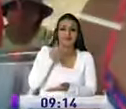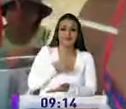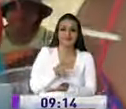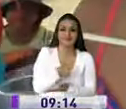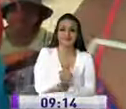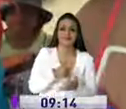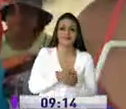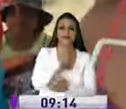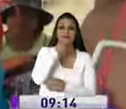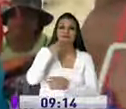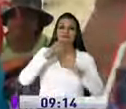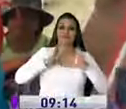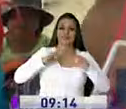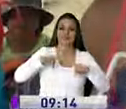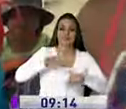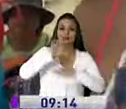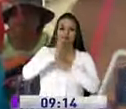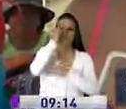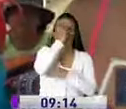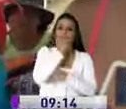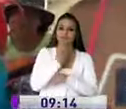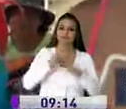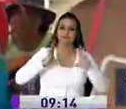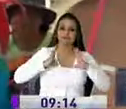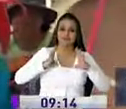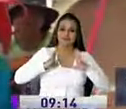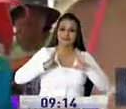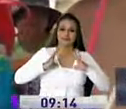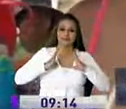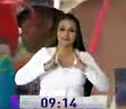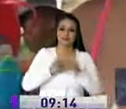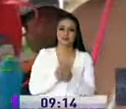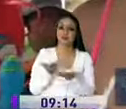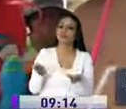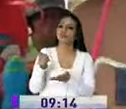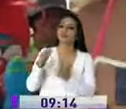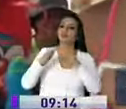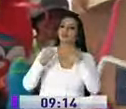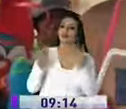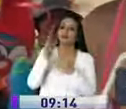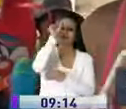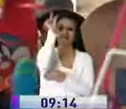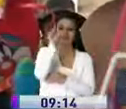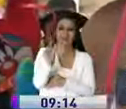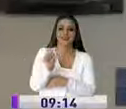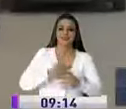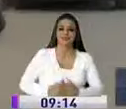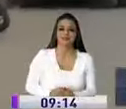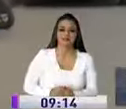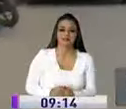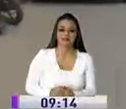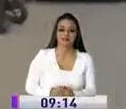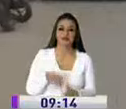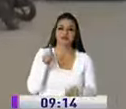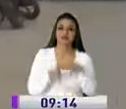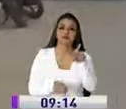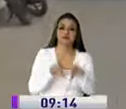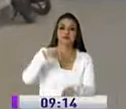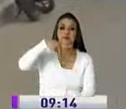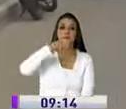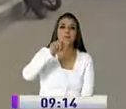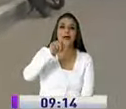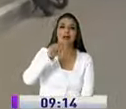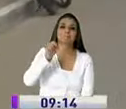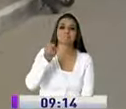aquí en Ecuador, mi lindo país. ¿De vacaciones? Sí, de vacaciones. ¿Dónde se radica usted? En Italia, Bolzano. El balneario de Palmar es uno